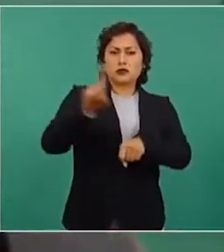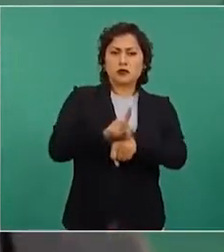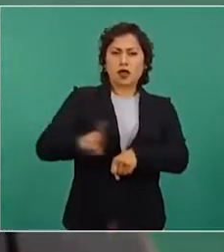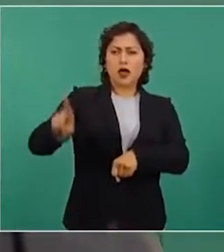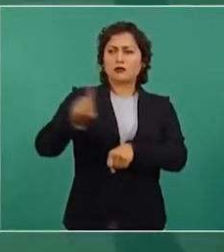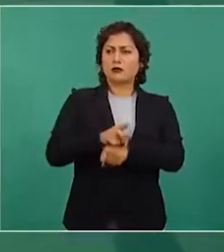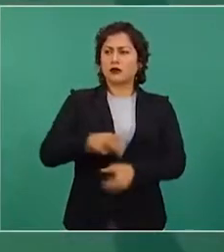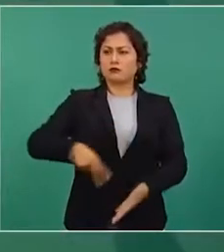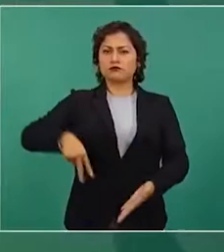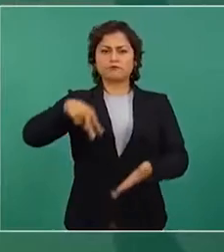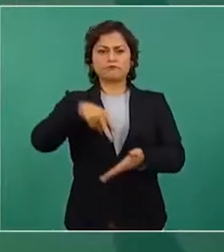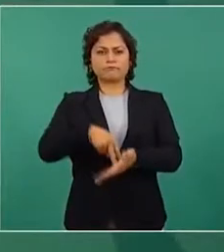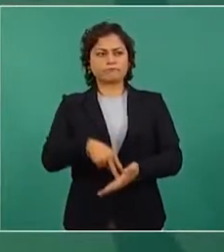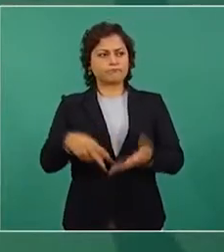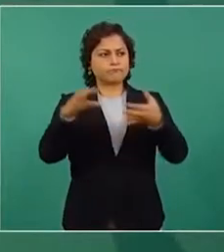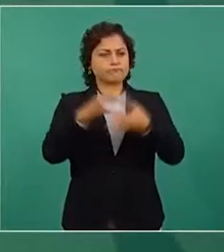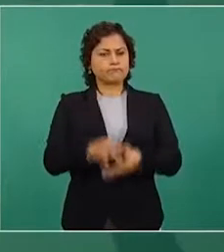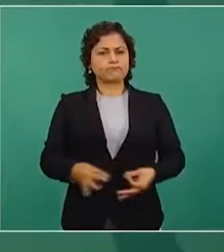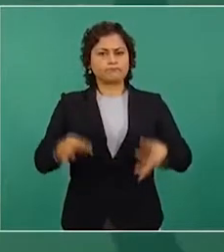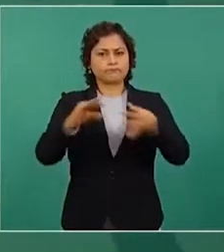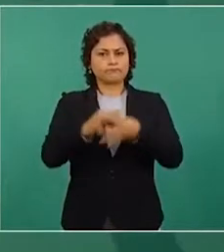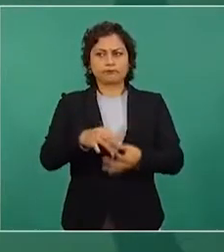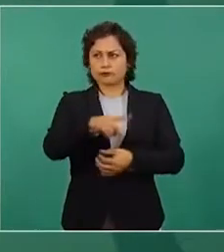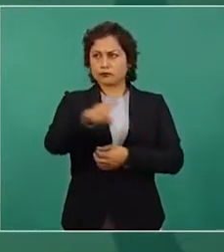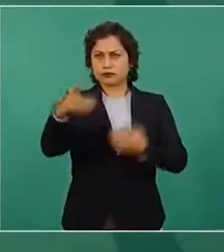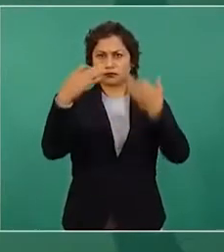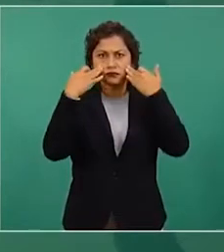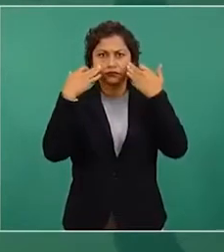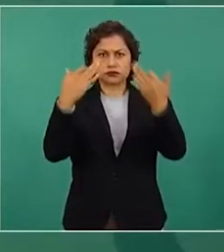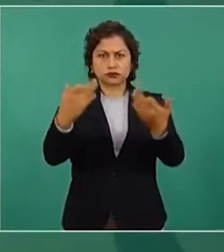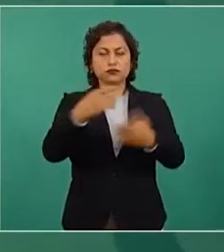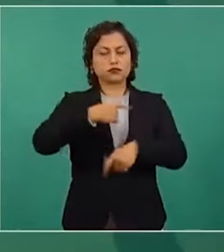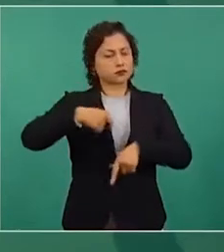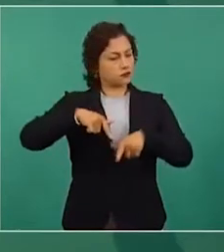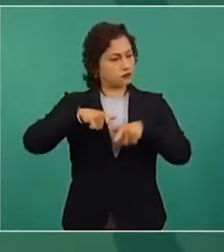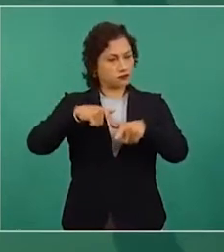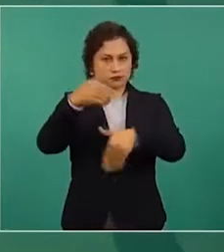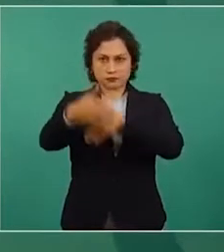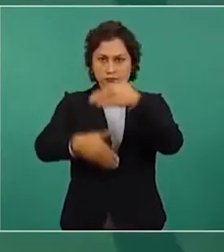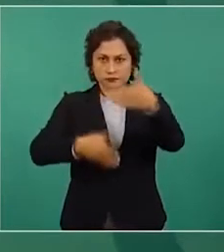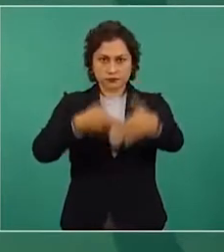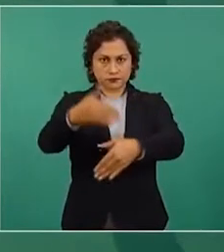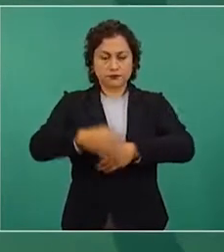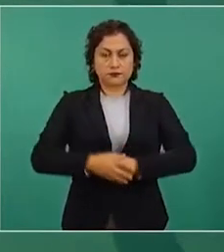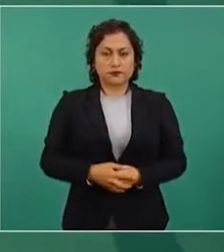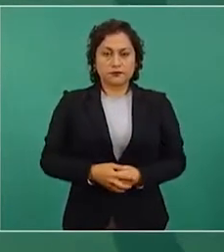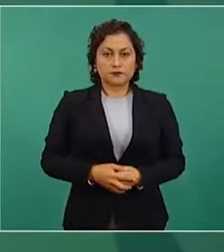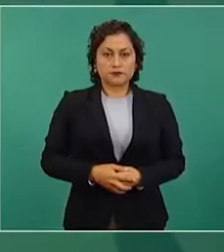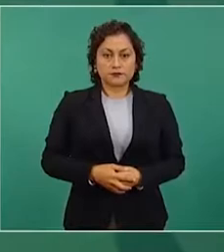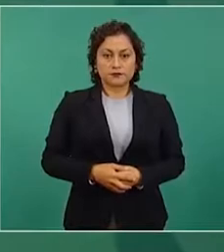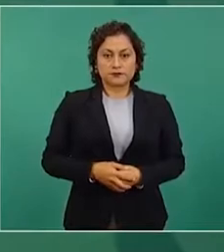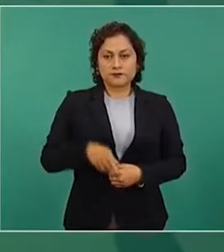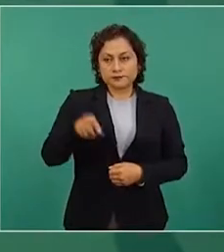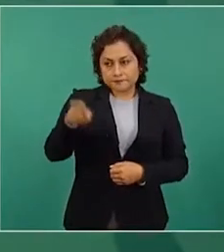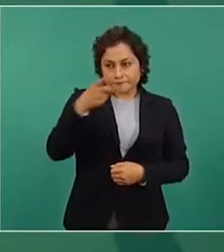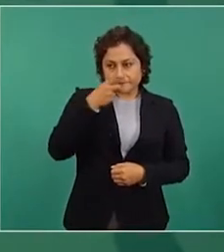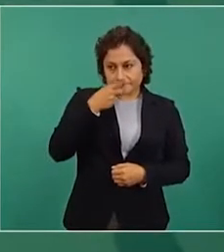aquí y lo vamos a seguir haciendo. Ese organismo que mencionó,